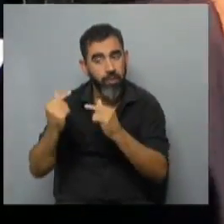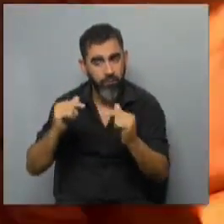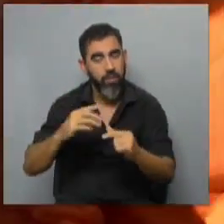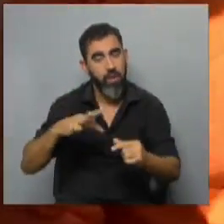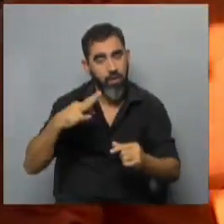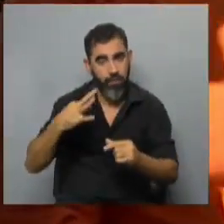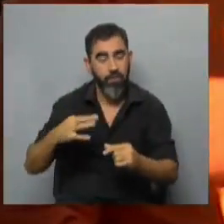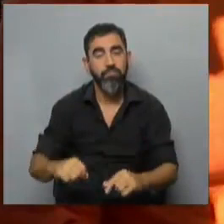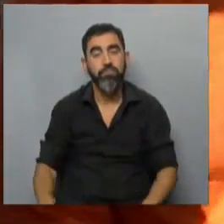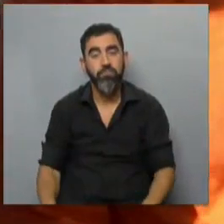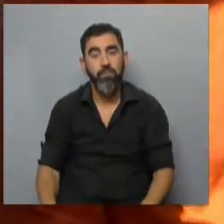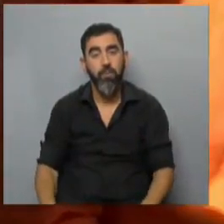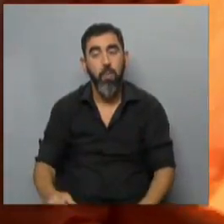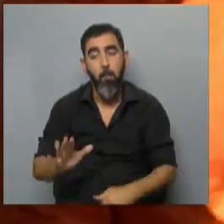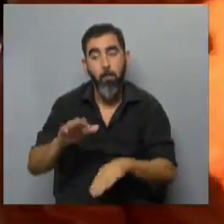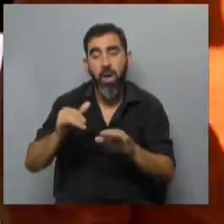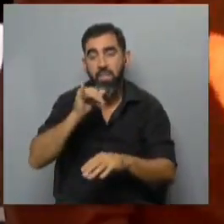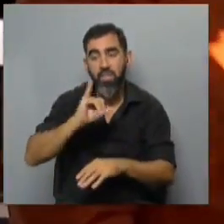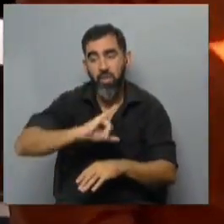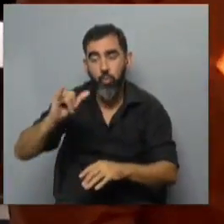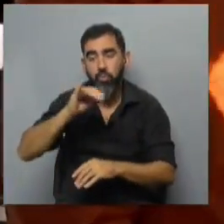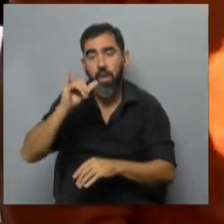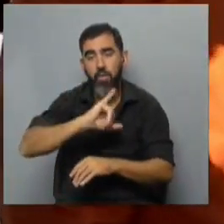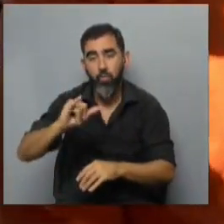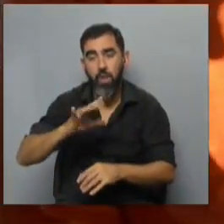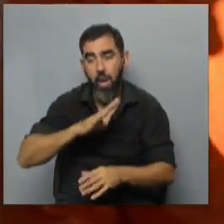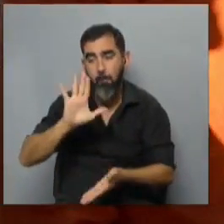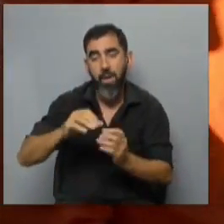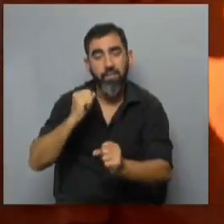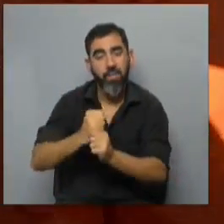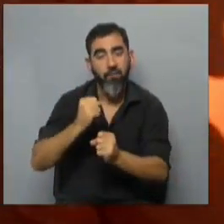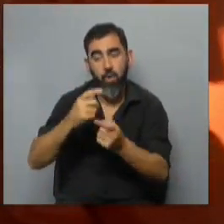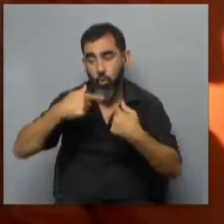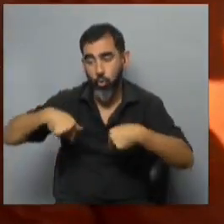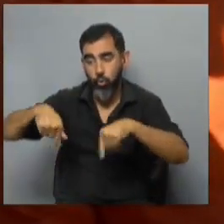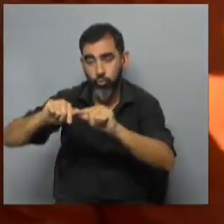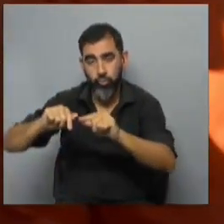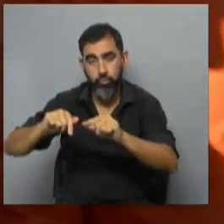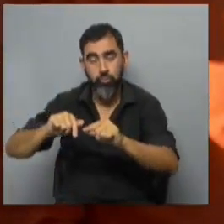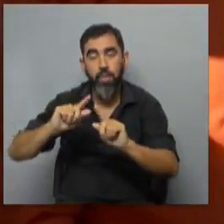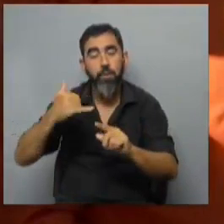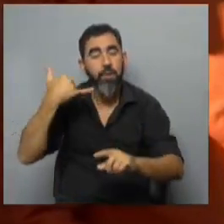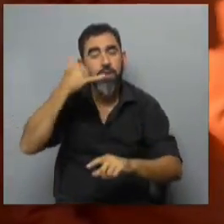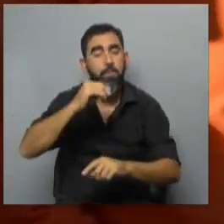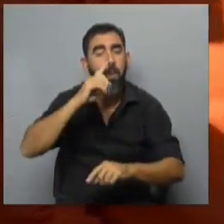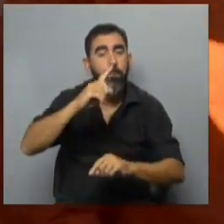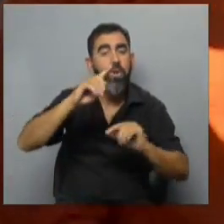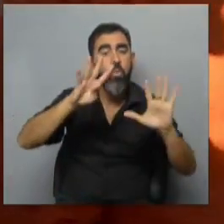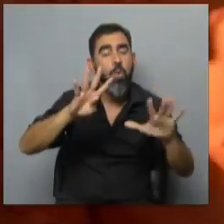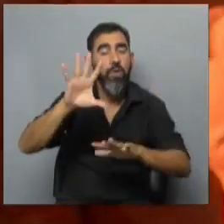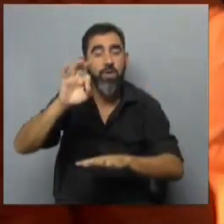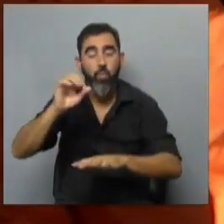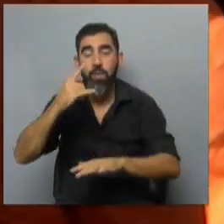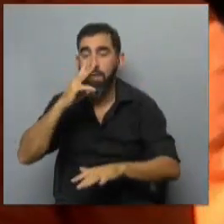cuanto más denuncia al vecino más trabajo tenemos ahora abordemos que tienen que llamar al 1950